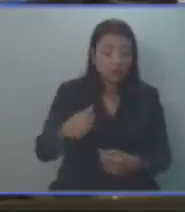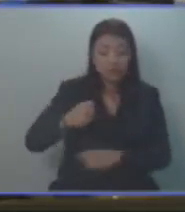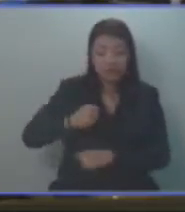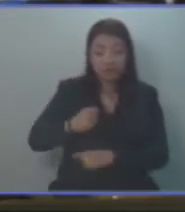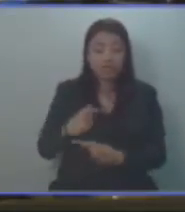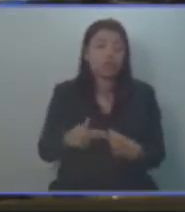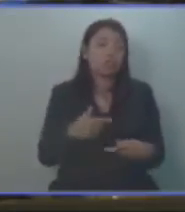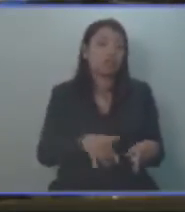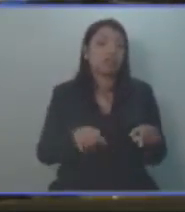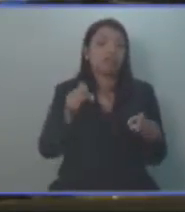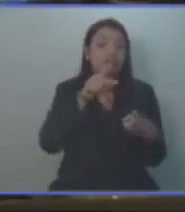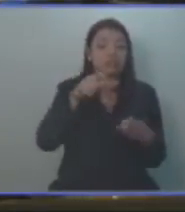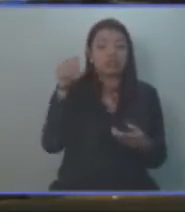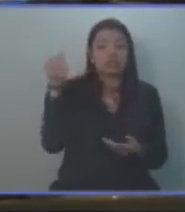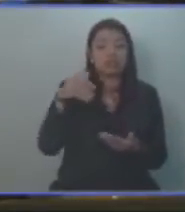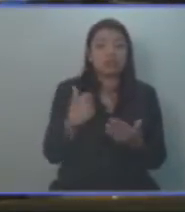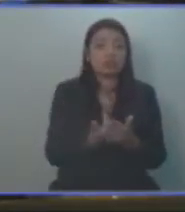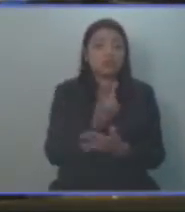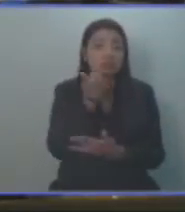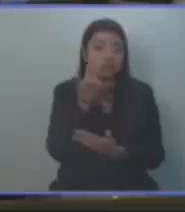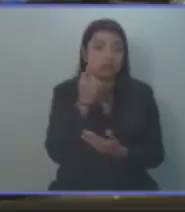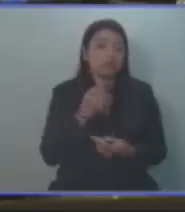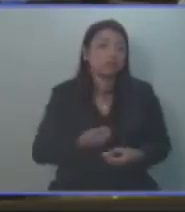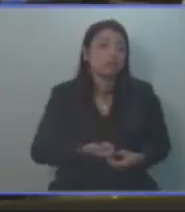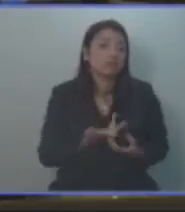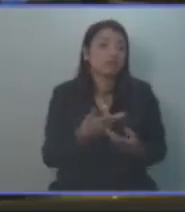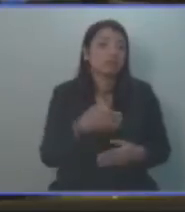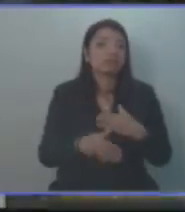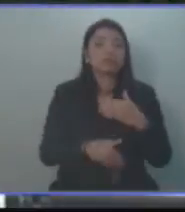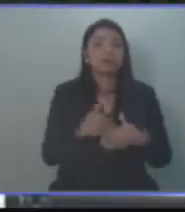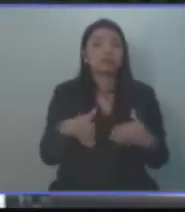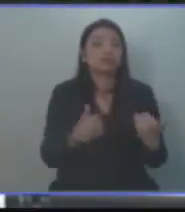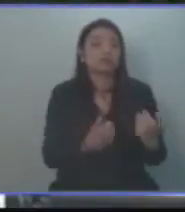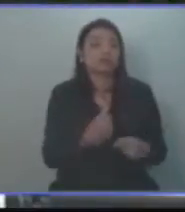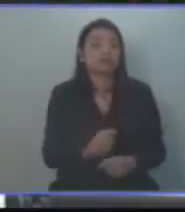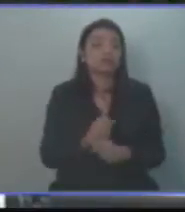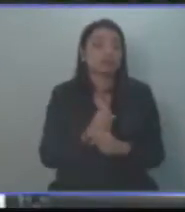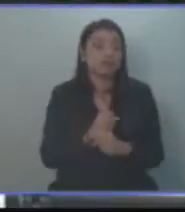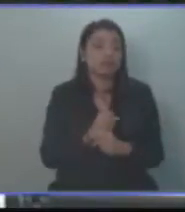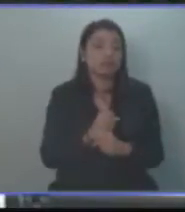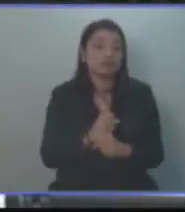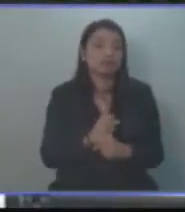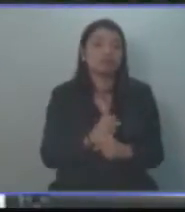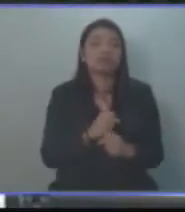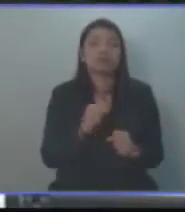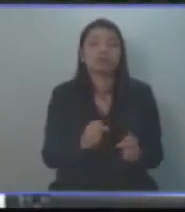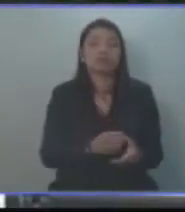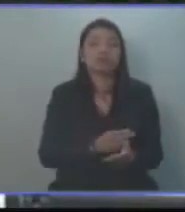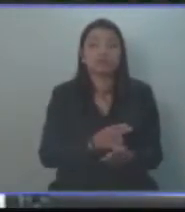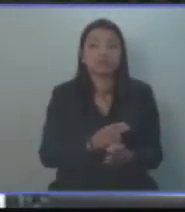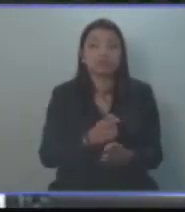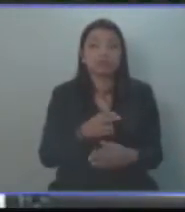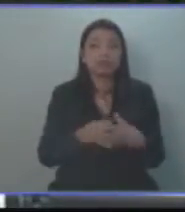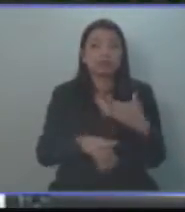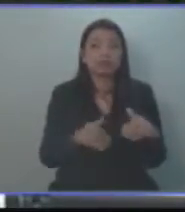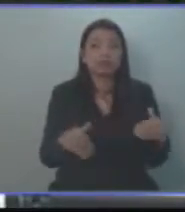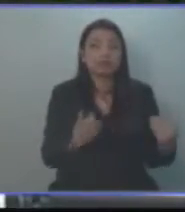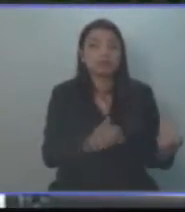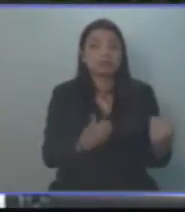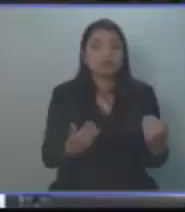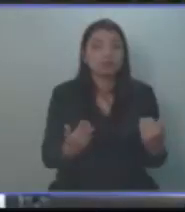instituciones de educación superior, establecerán los mecanismos que garanticen la transparencia en el proceso de